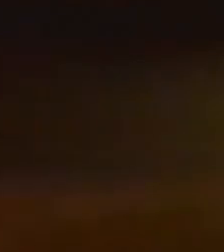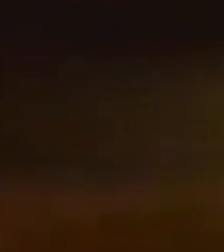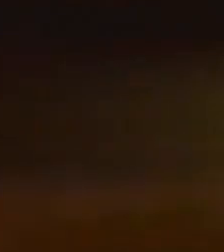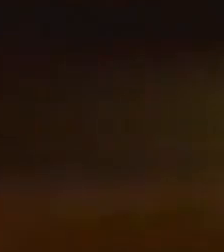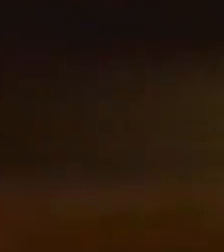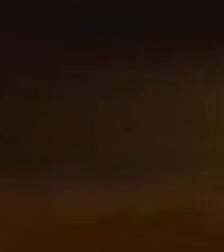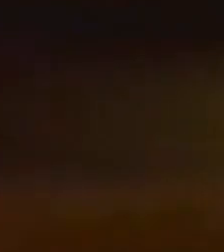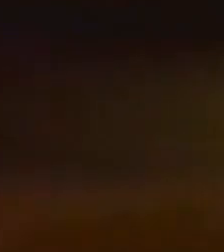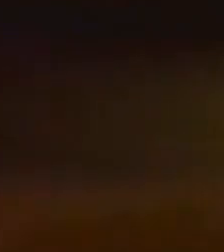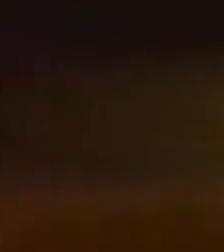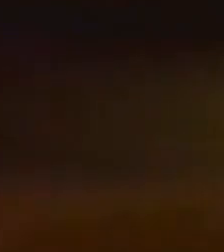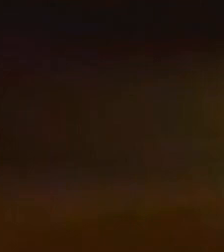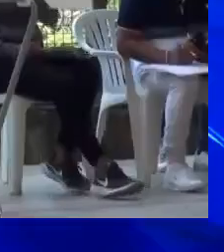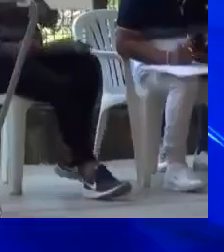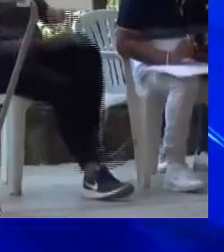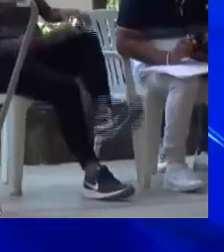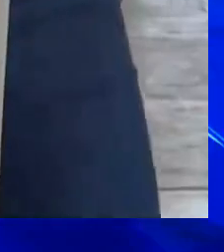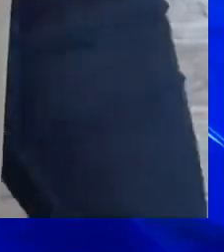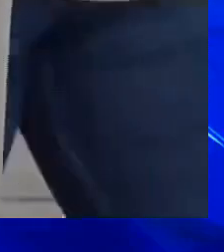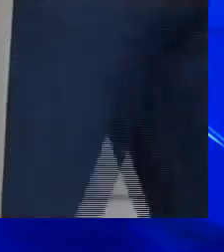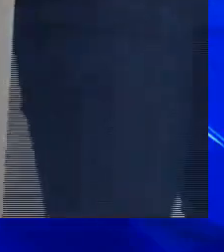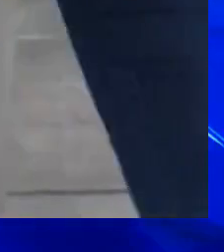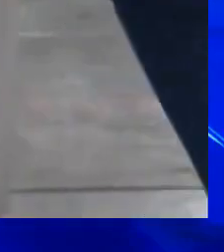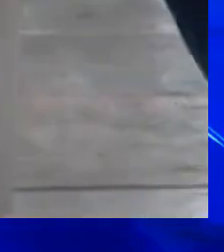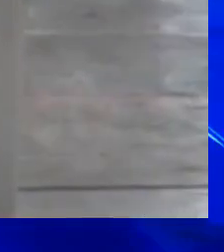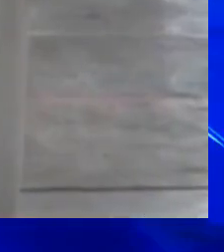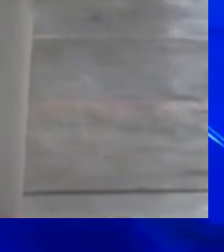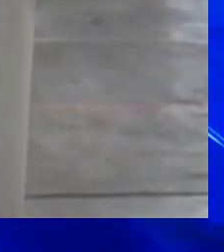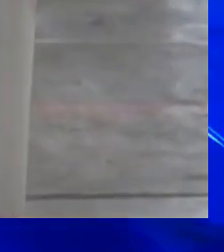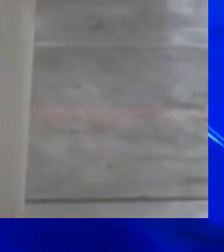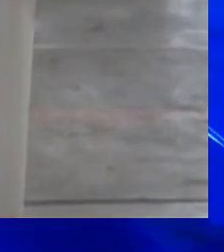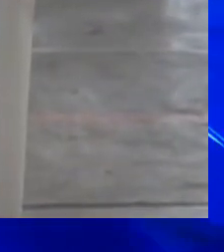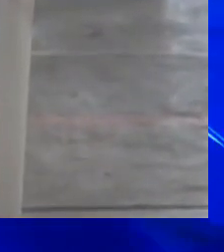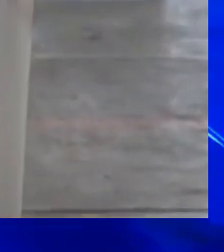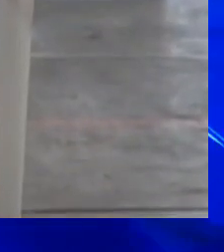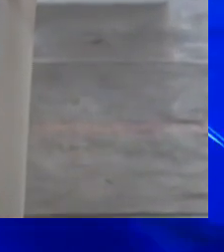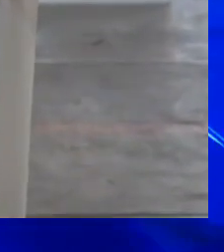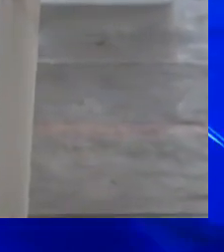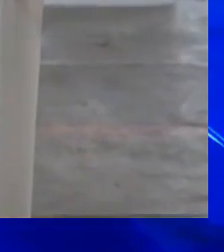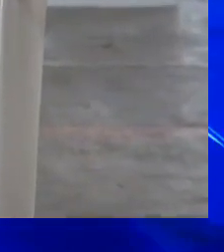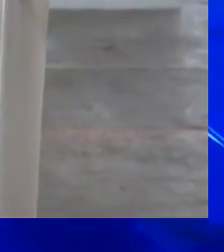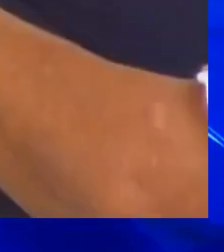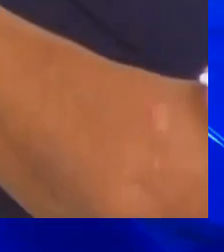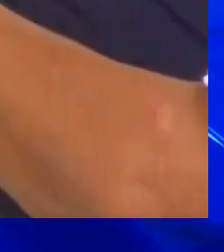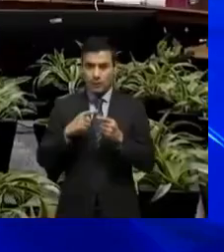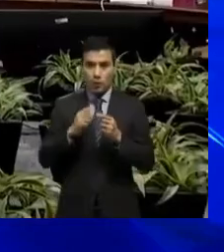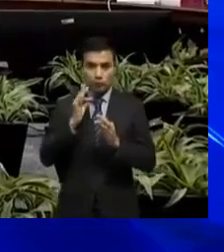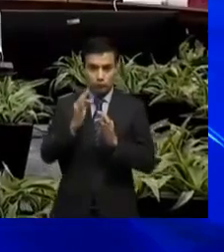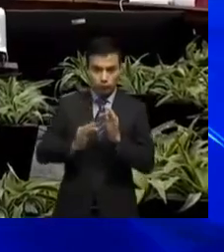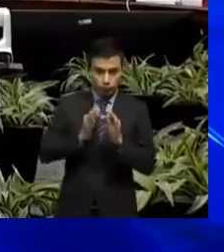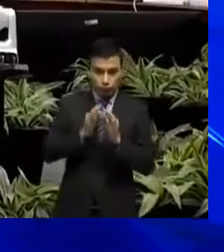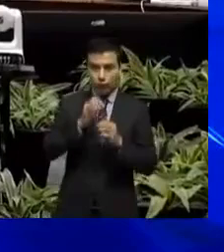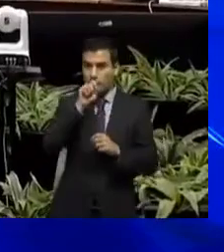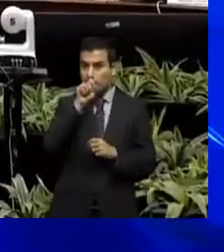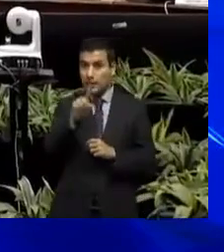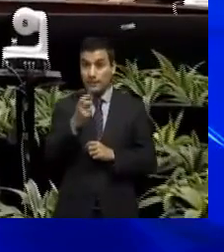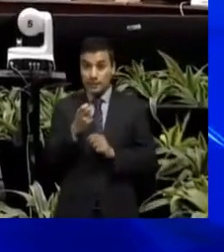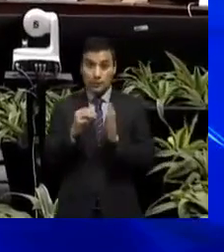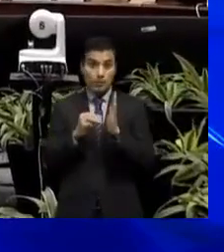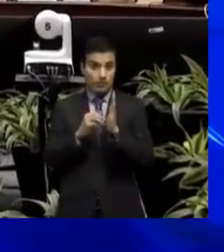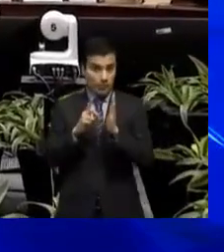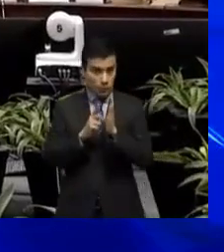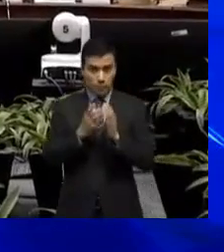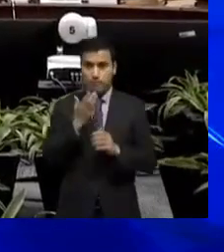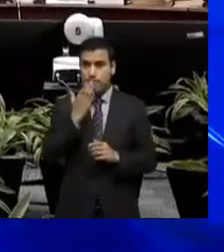esto que afecta al INE en cuanto a la elección de los consejeros y también a los magistrados del Tribunal